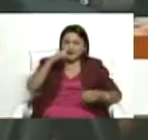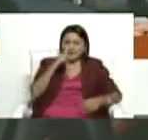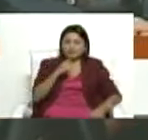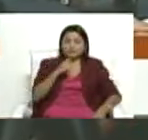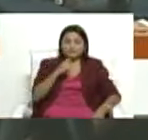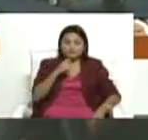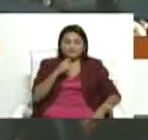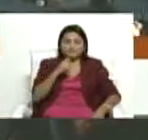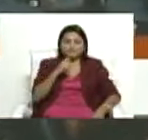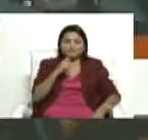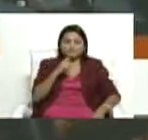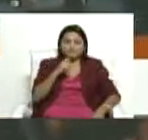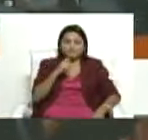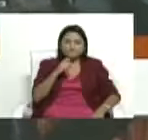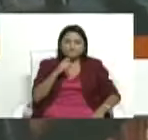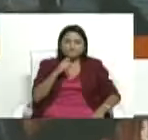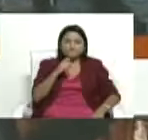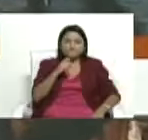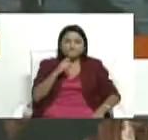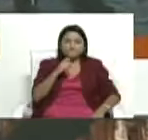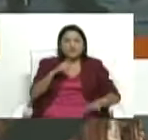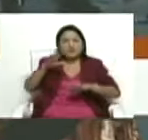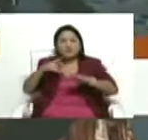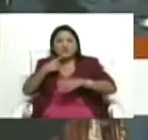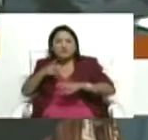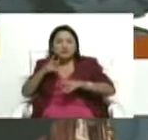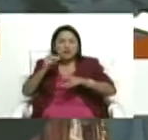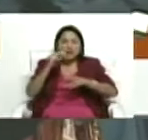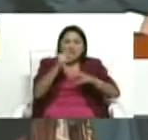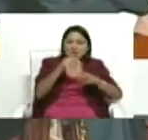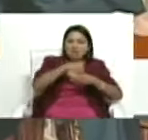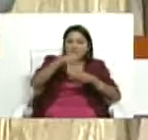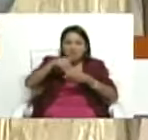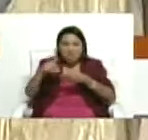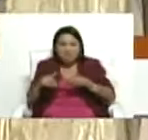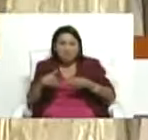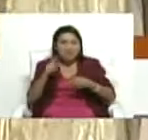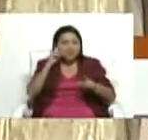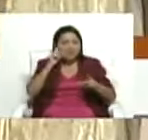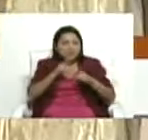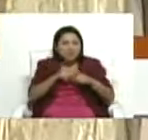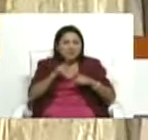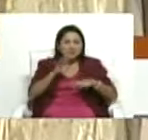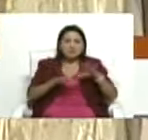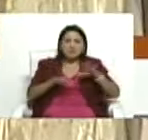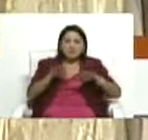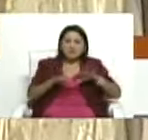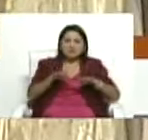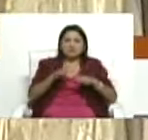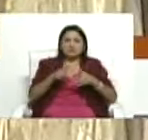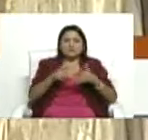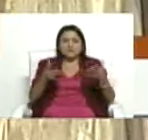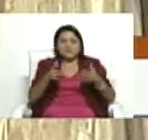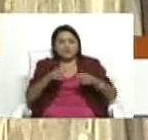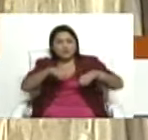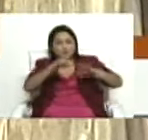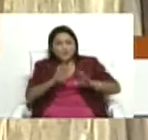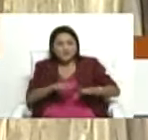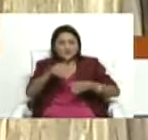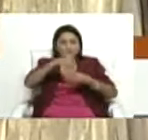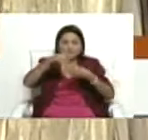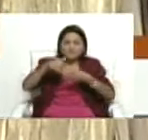2024, venciendo las voces agoreras que señalaban que la intención de algunos iba a ser suspender el